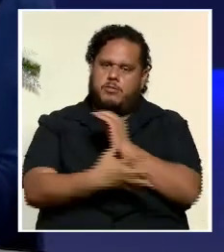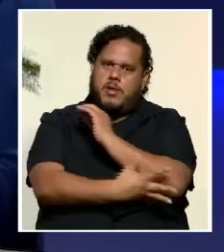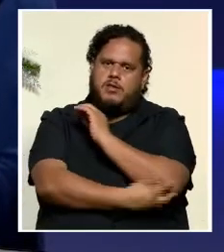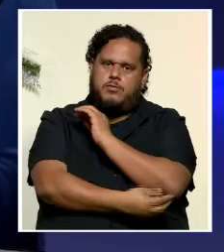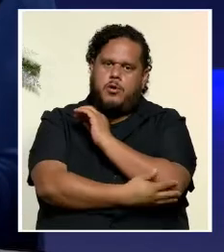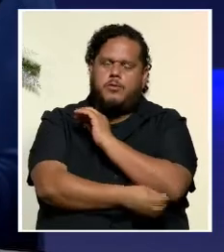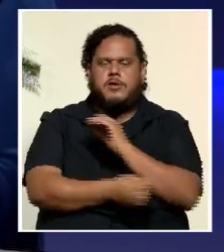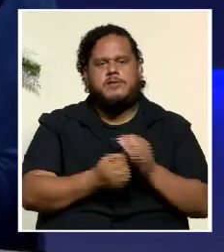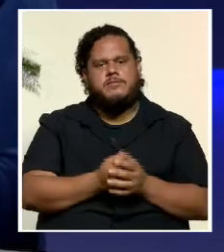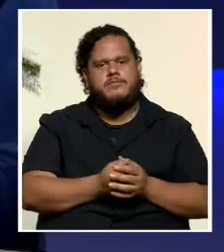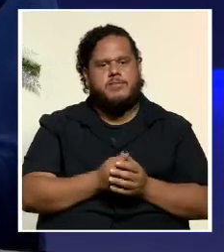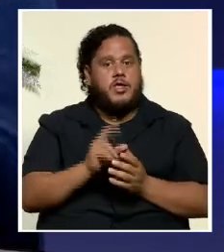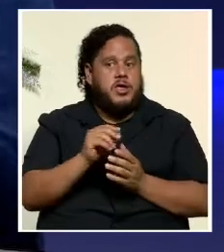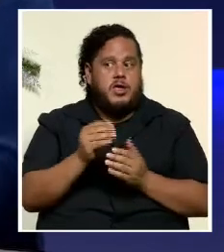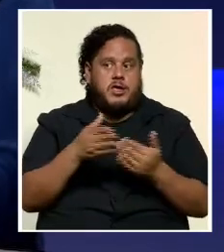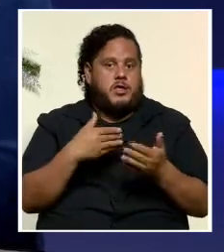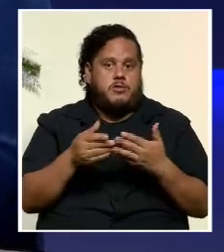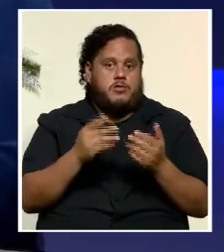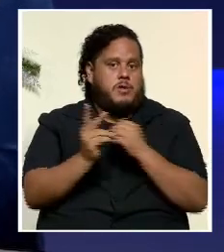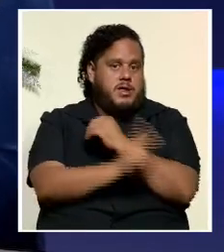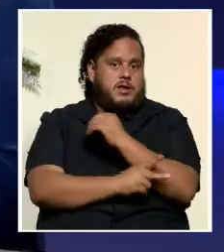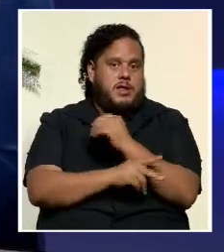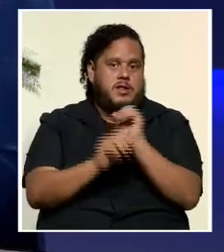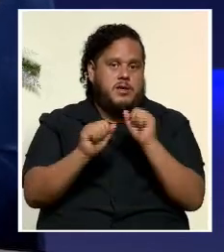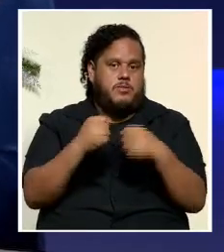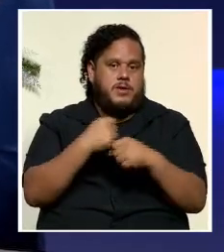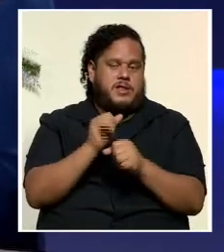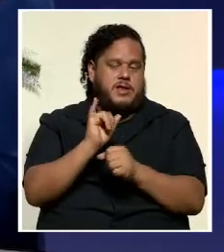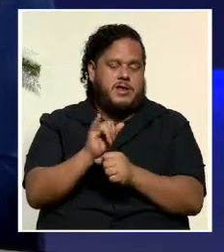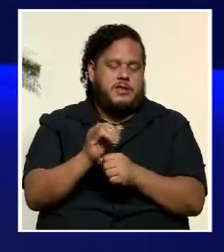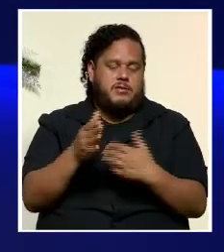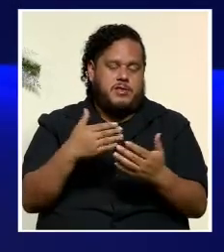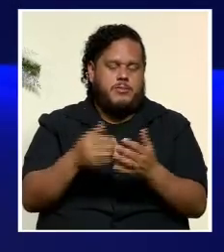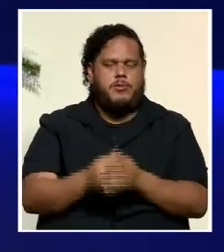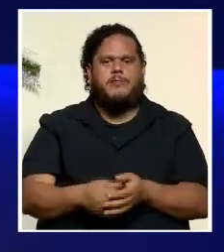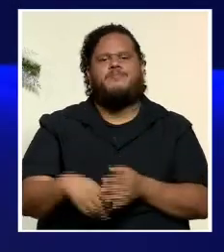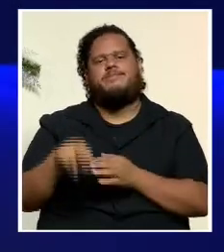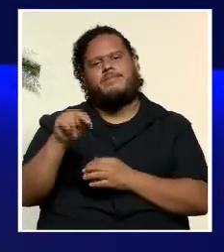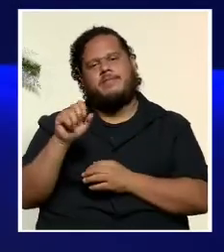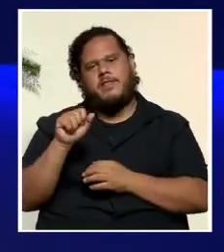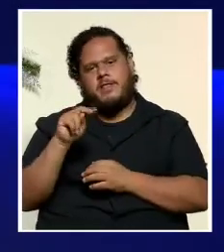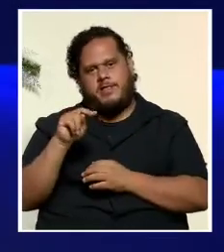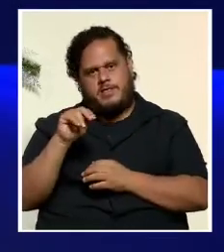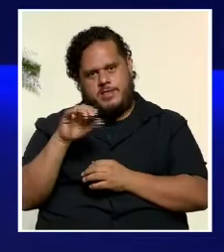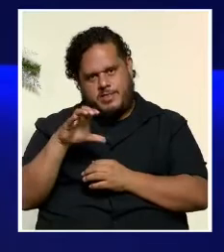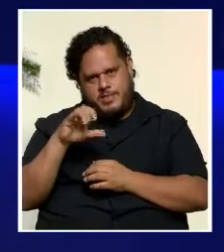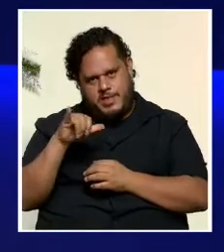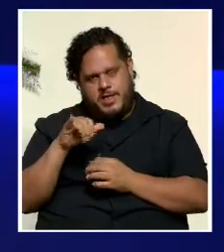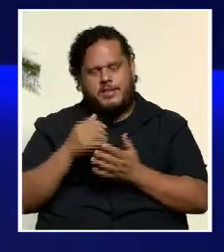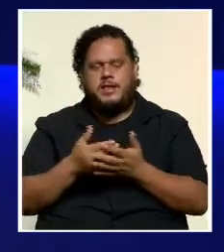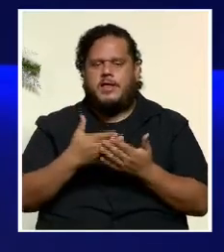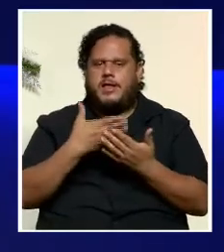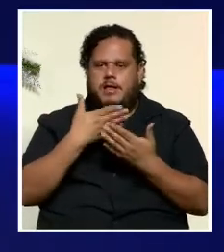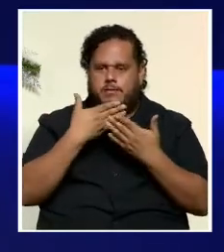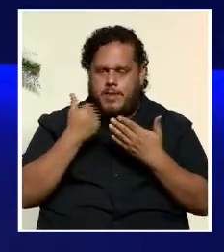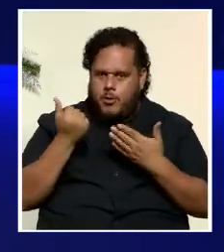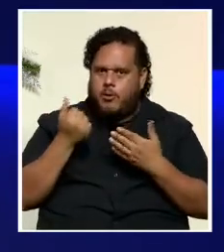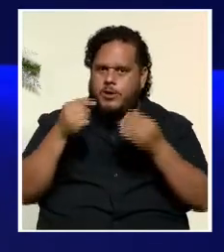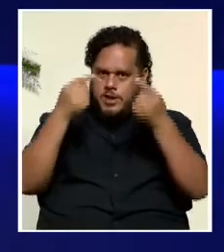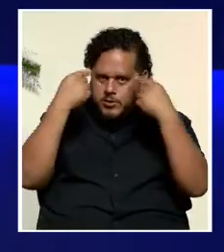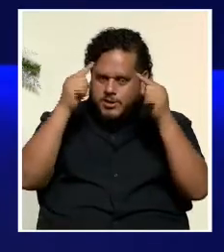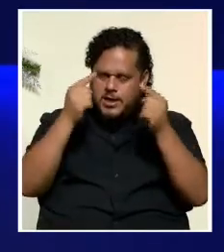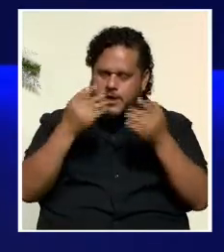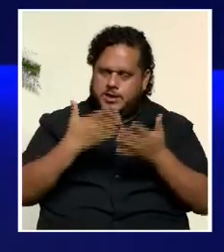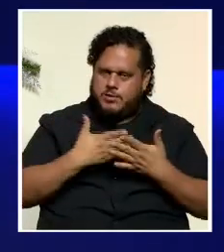¿eh? Sí, y no es cualquier país el que pueda hacer eso tampoco. Doña Nancy, desearle la mejor de los éxitos, los